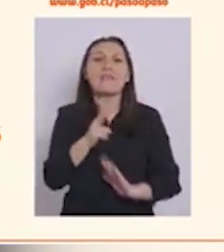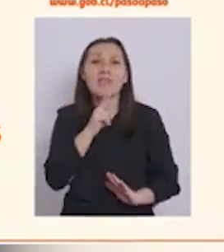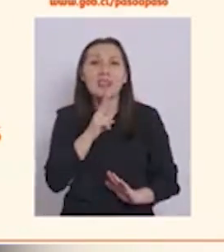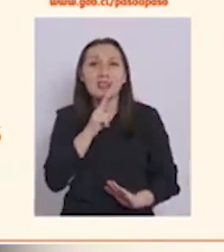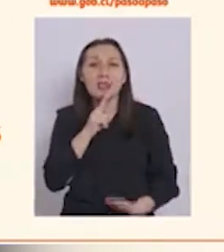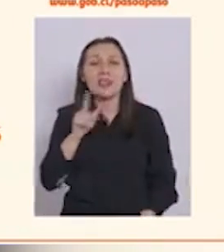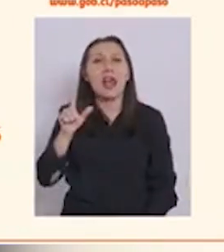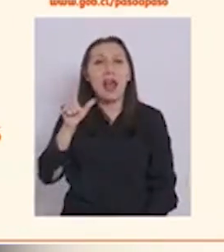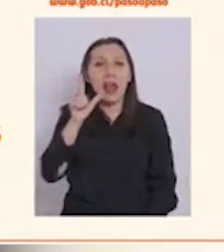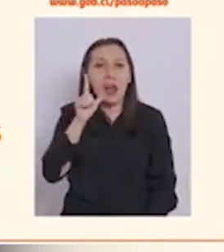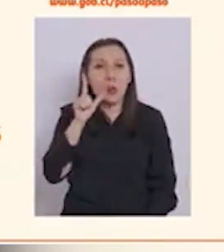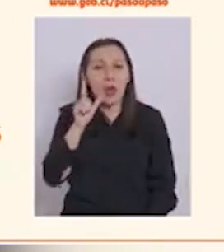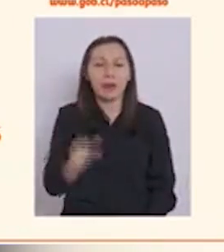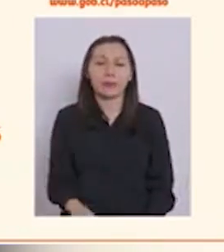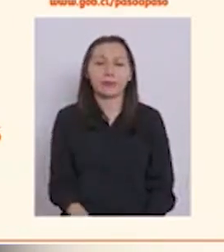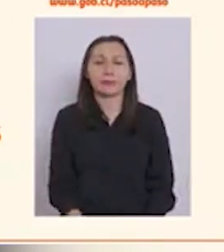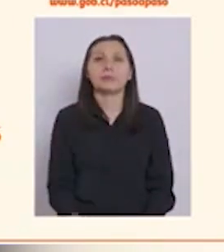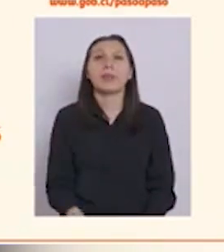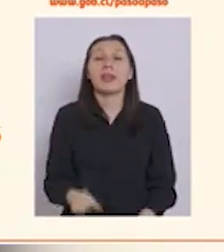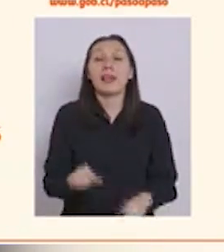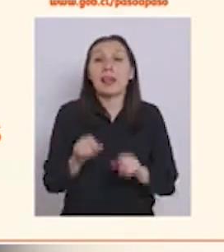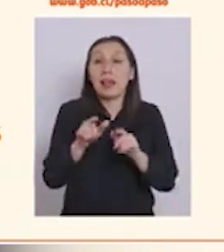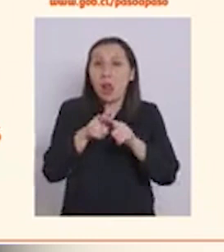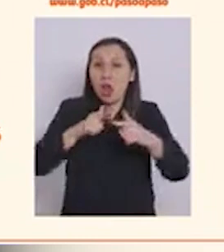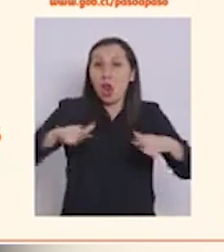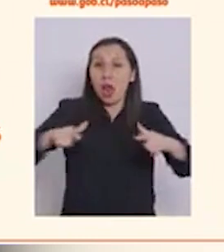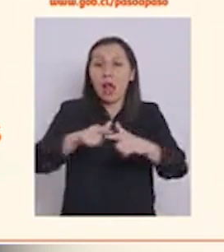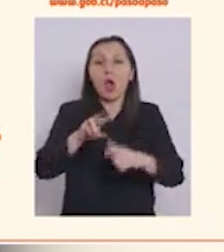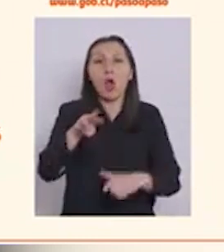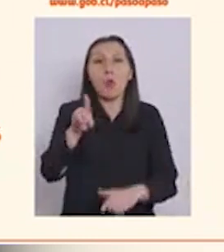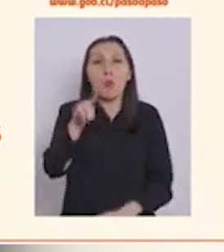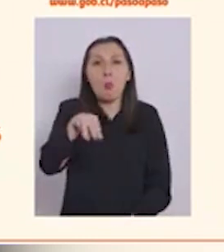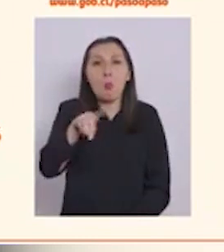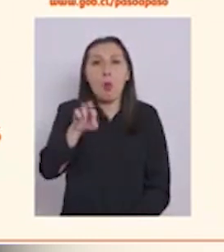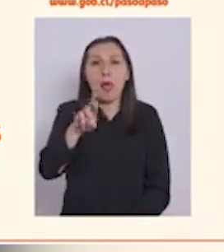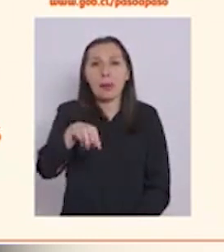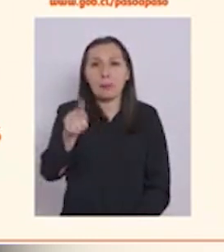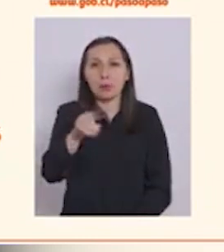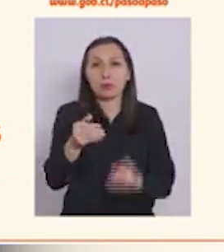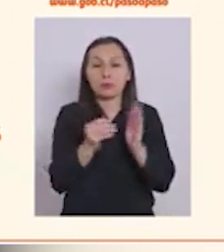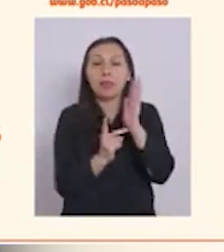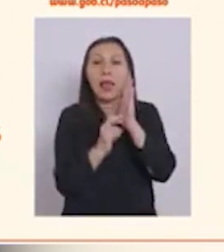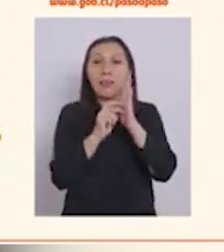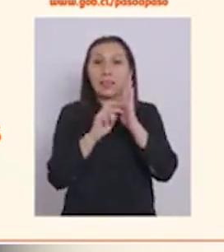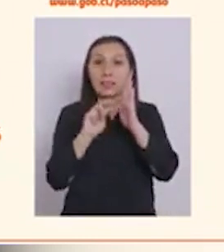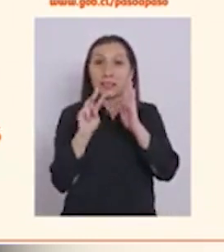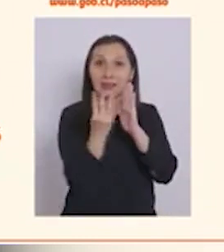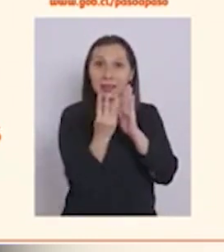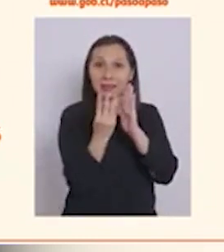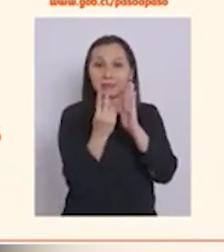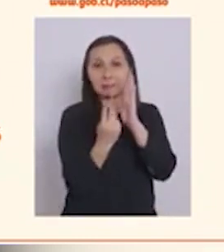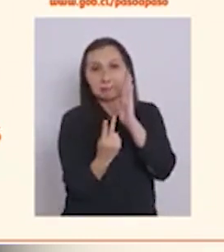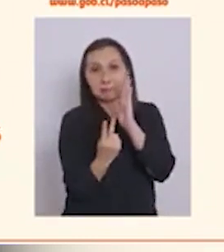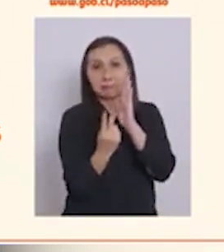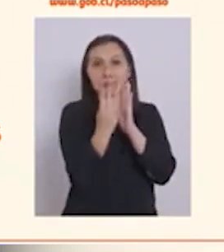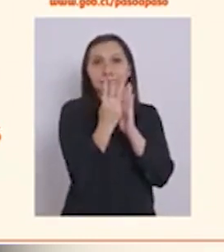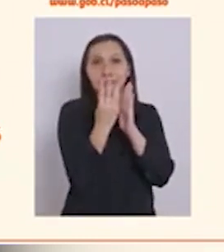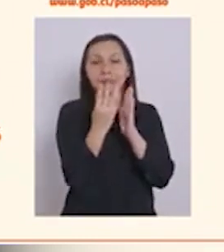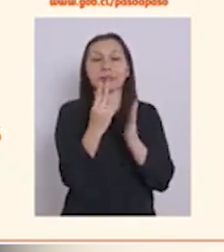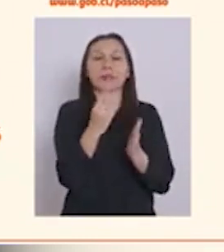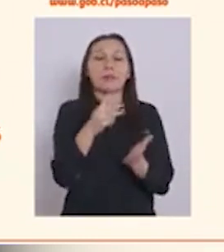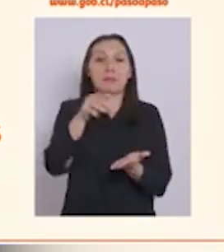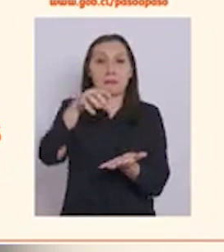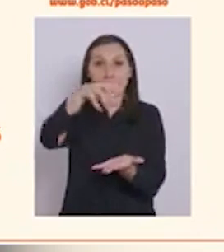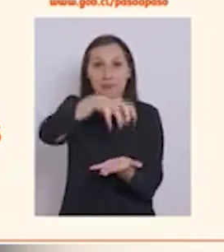victoria y lautaro en la región de los lagos los muermos avanzan a preparación